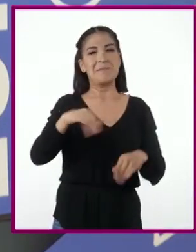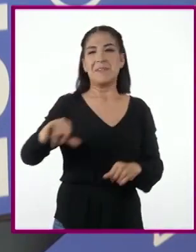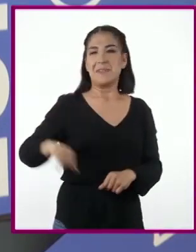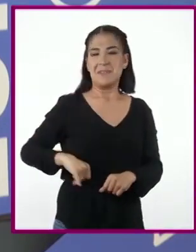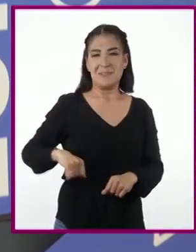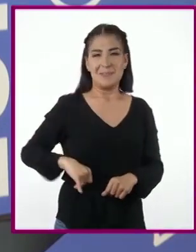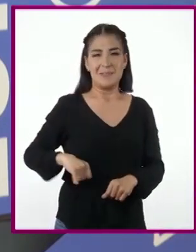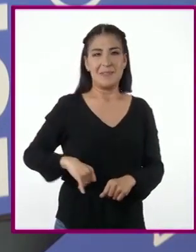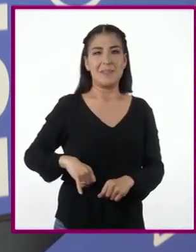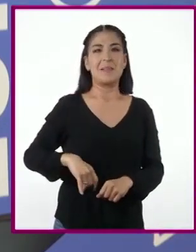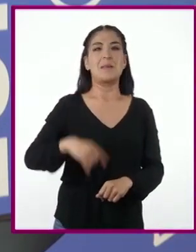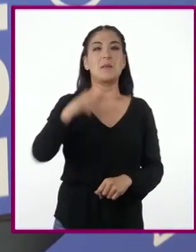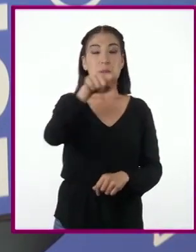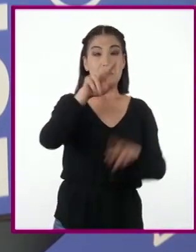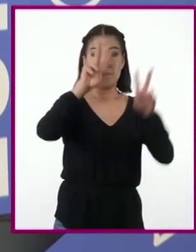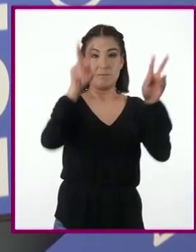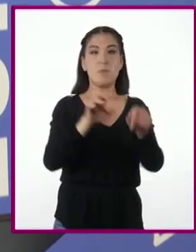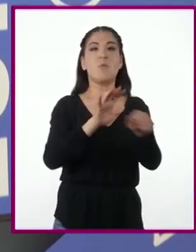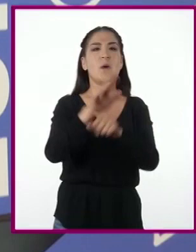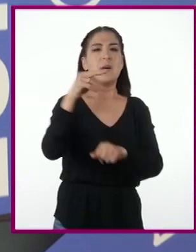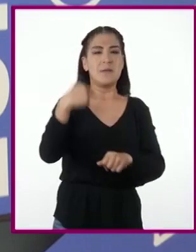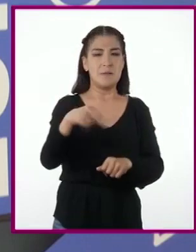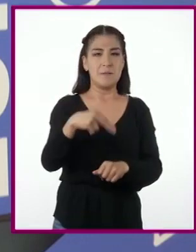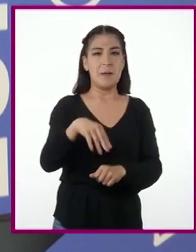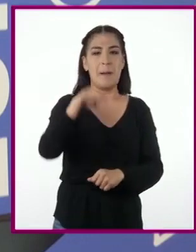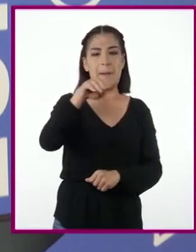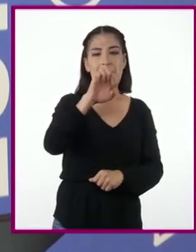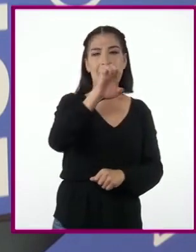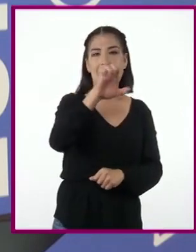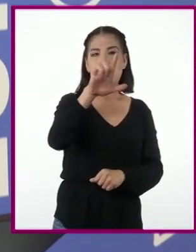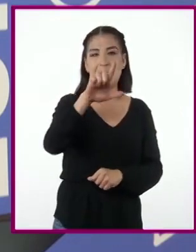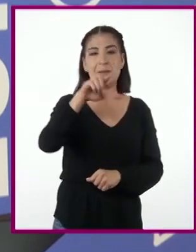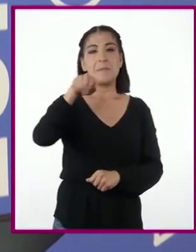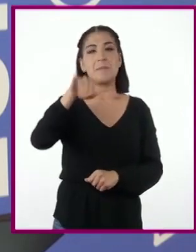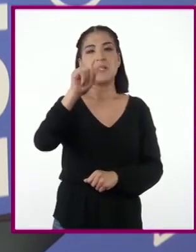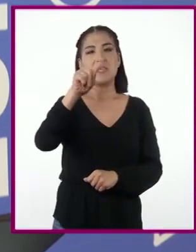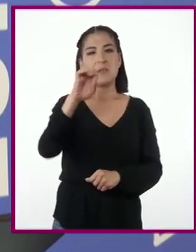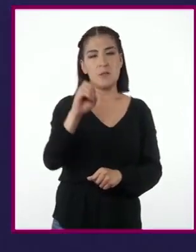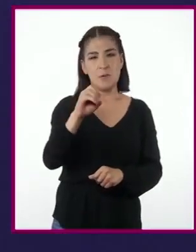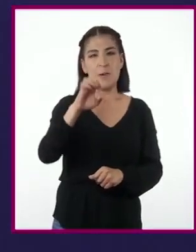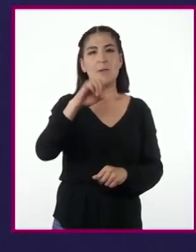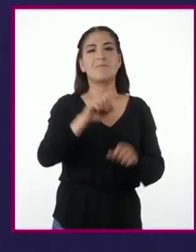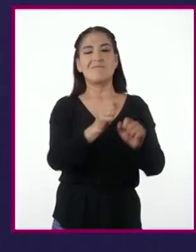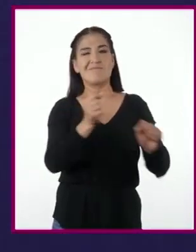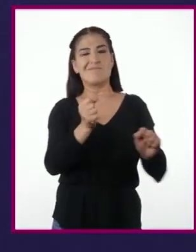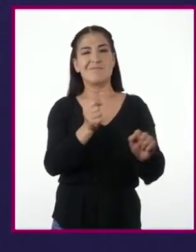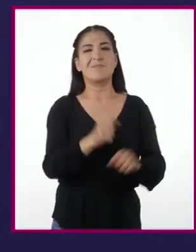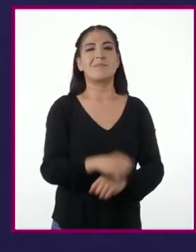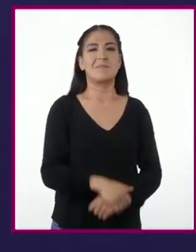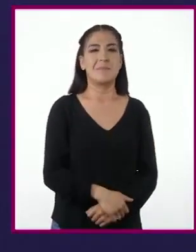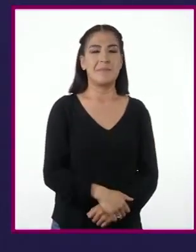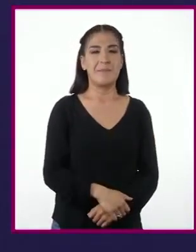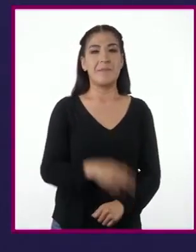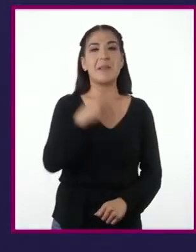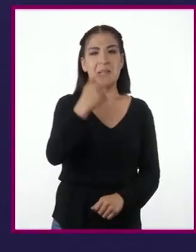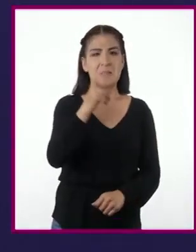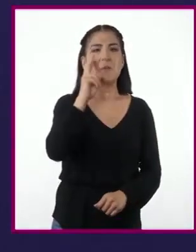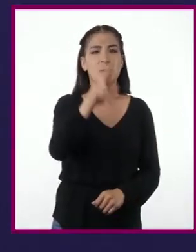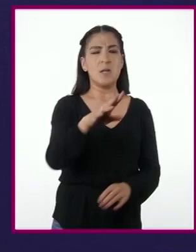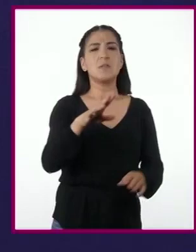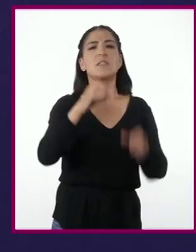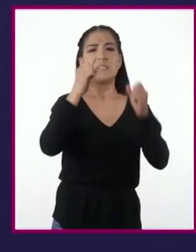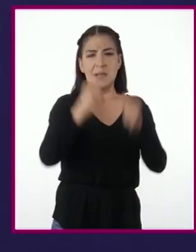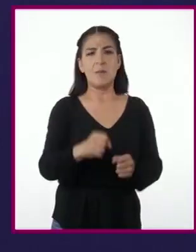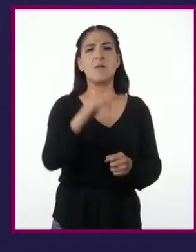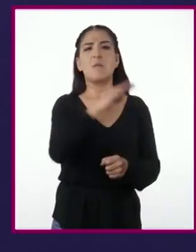interesante. Su título es El mito de la epilepsia. Seguramente vas a distinguir